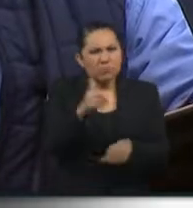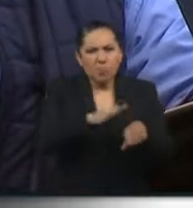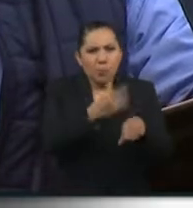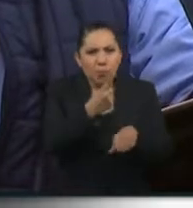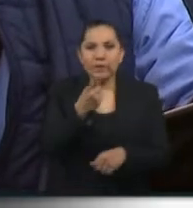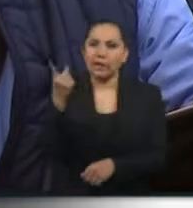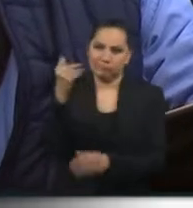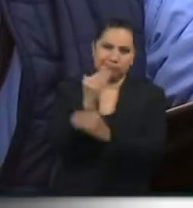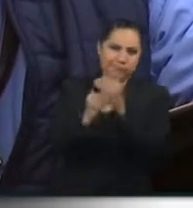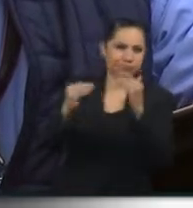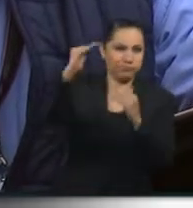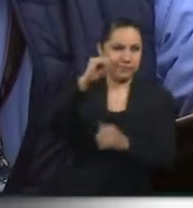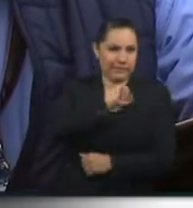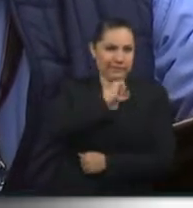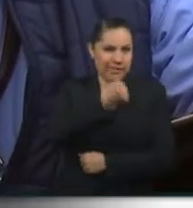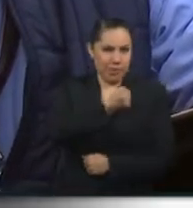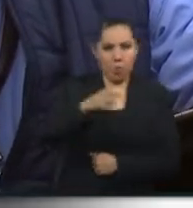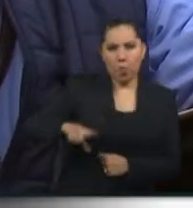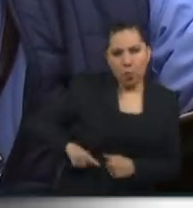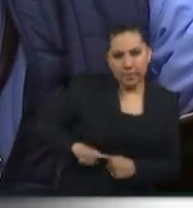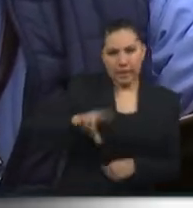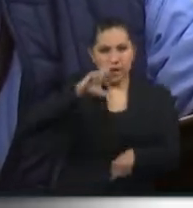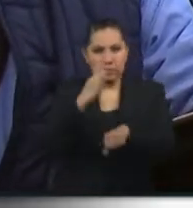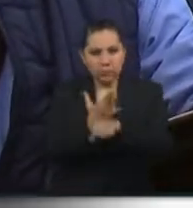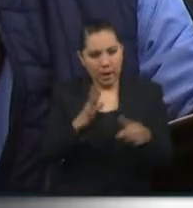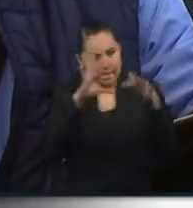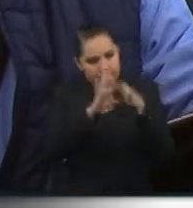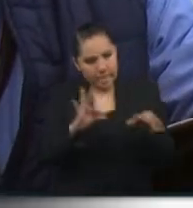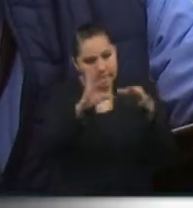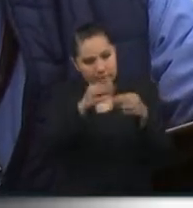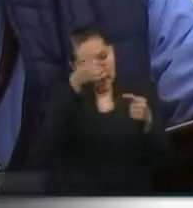salud y evitar riesgo de contagios.